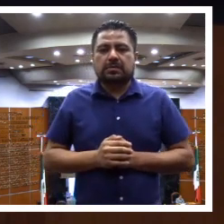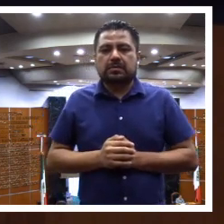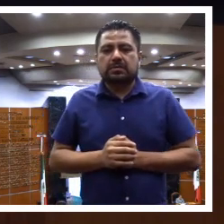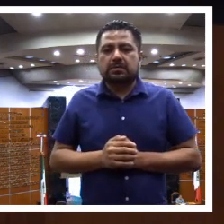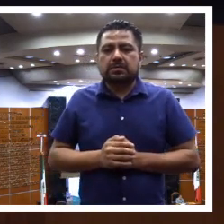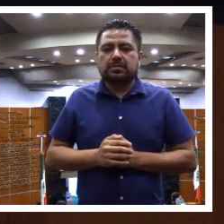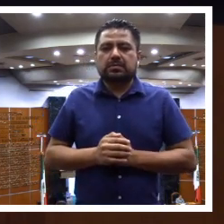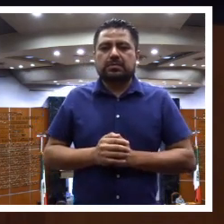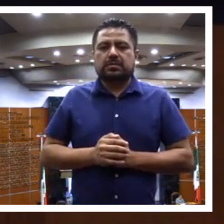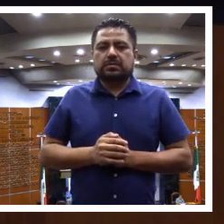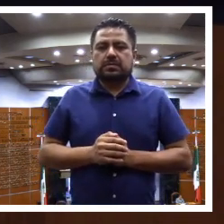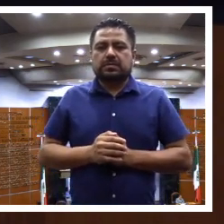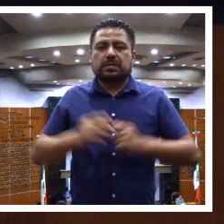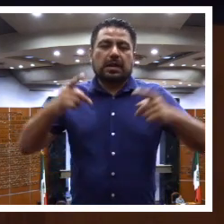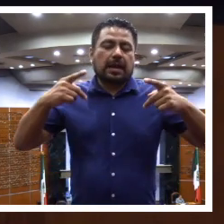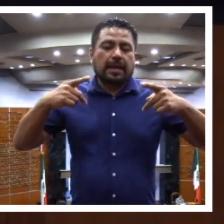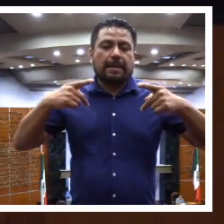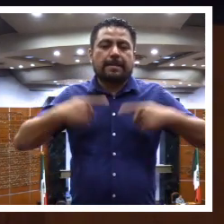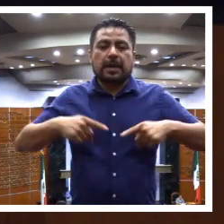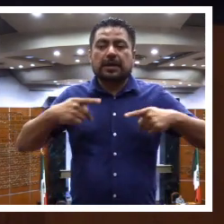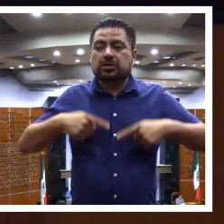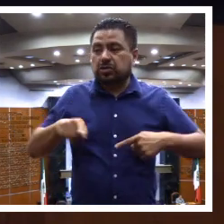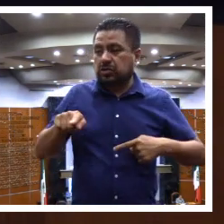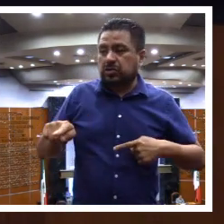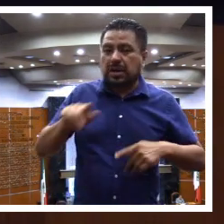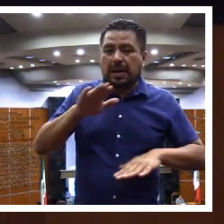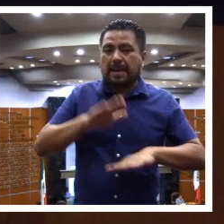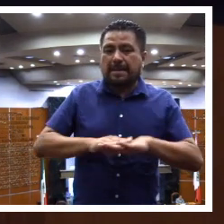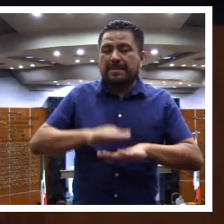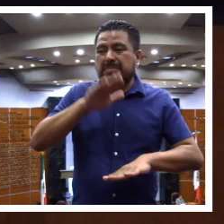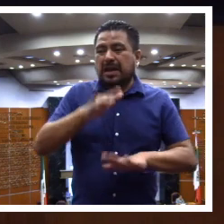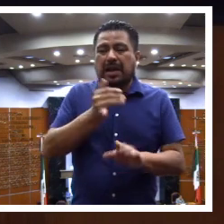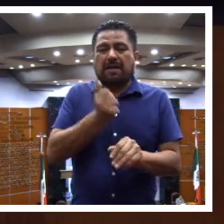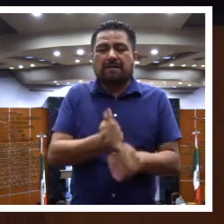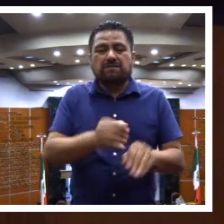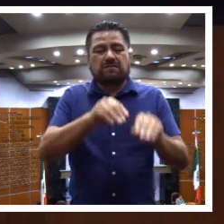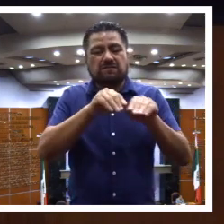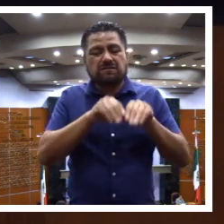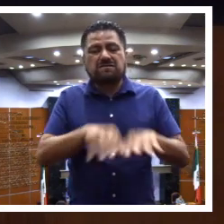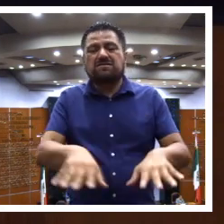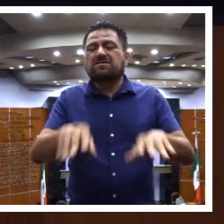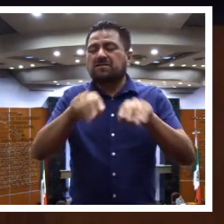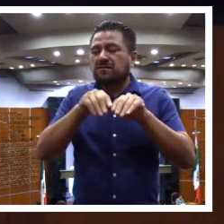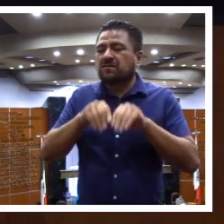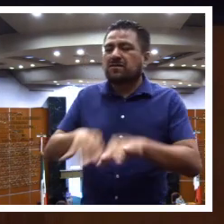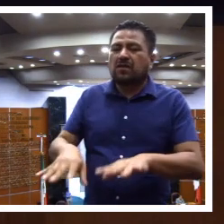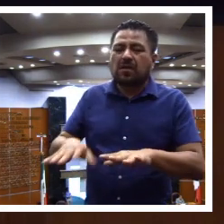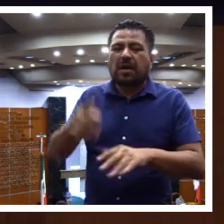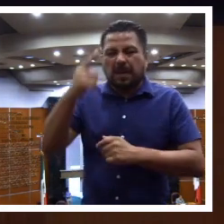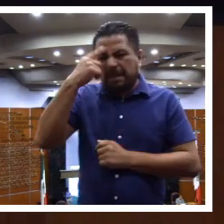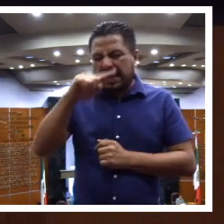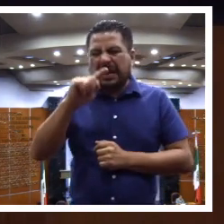todo la víctima aporta la mayor información